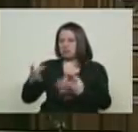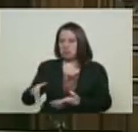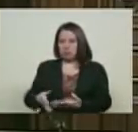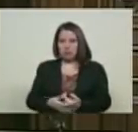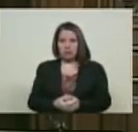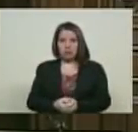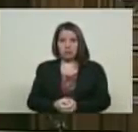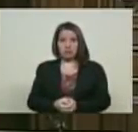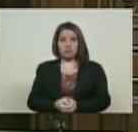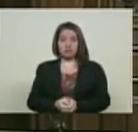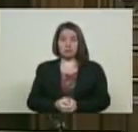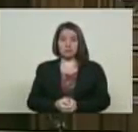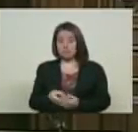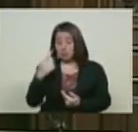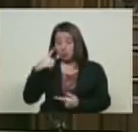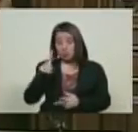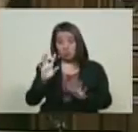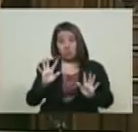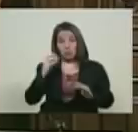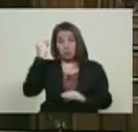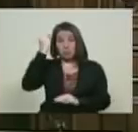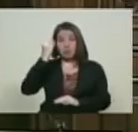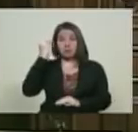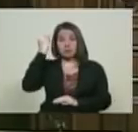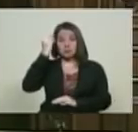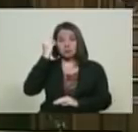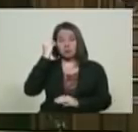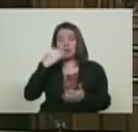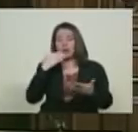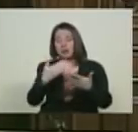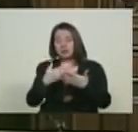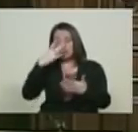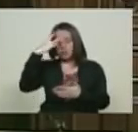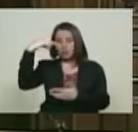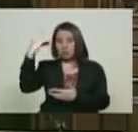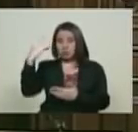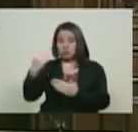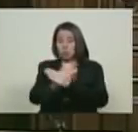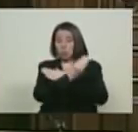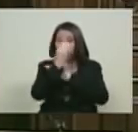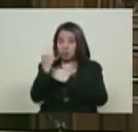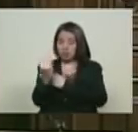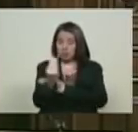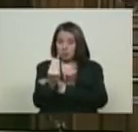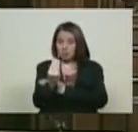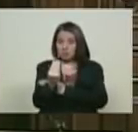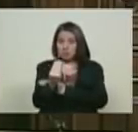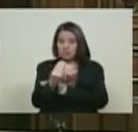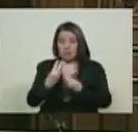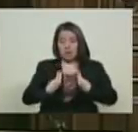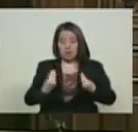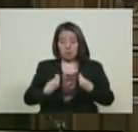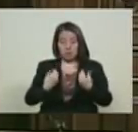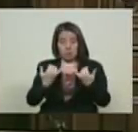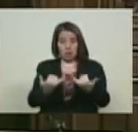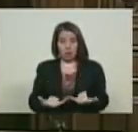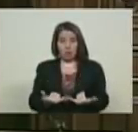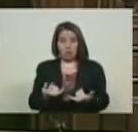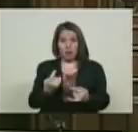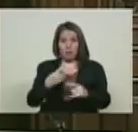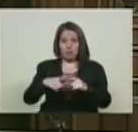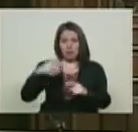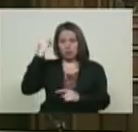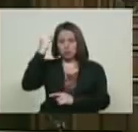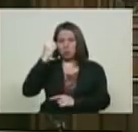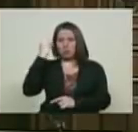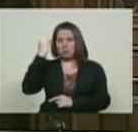Yo me imagino, gracias a Dios, estamos protegidos y estamos vivos. Pero yo me imagino, si hubiera